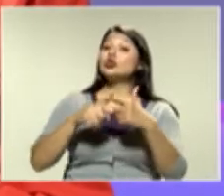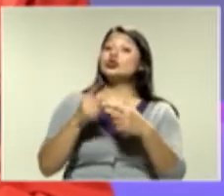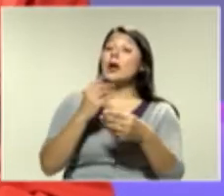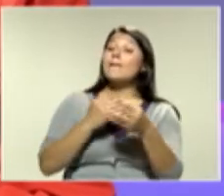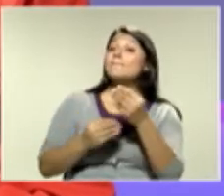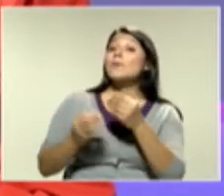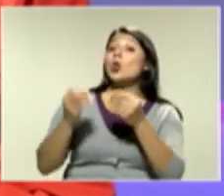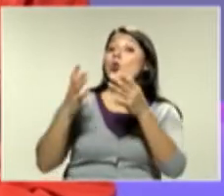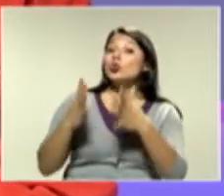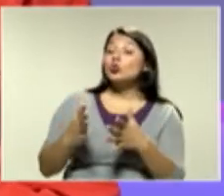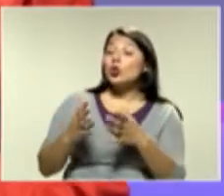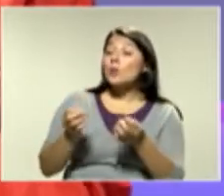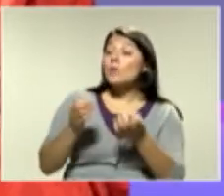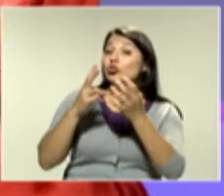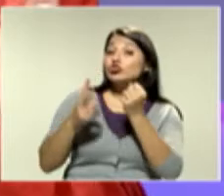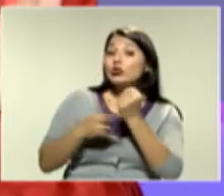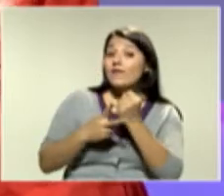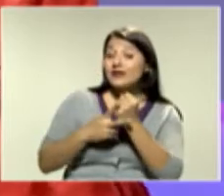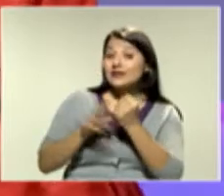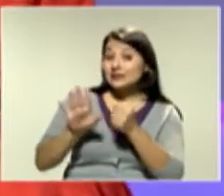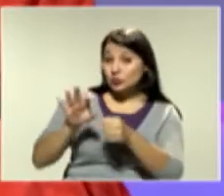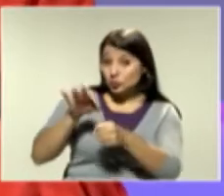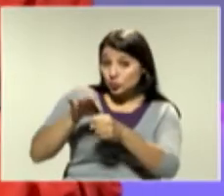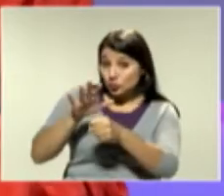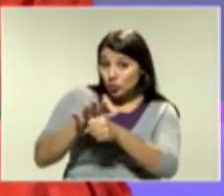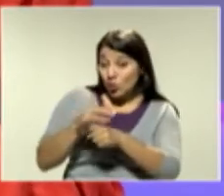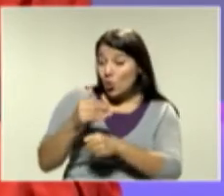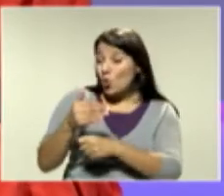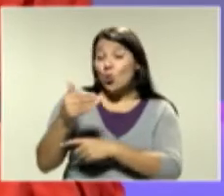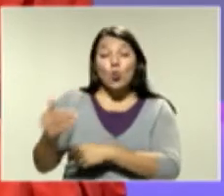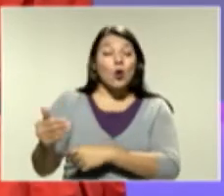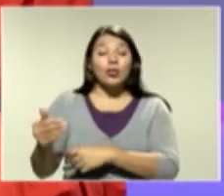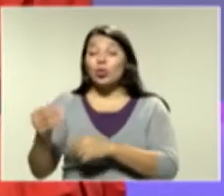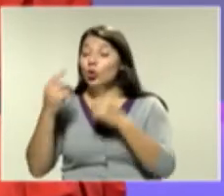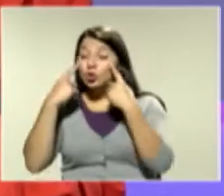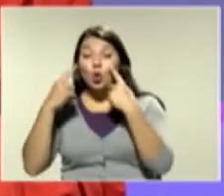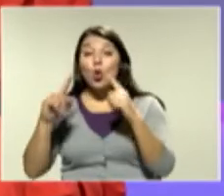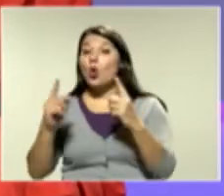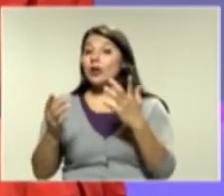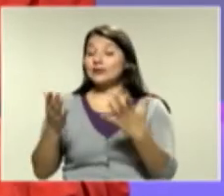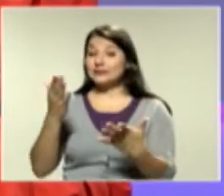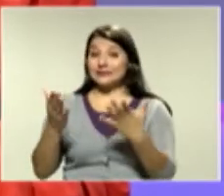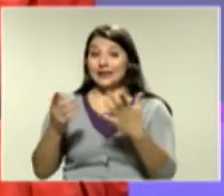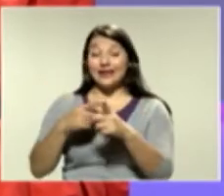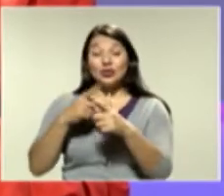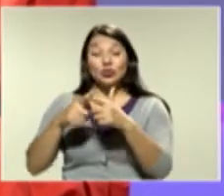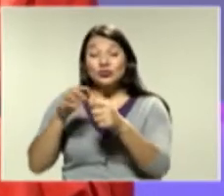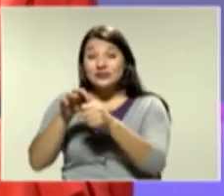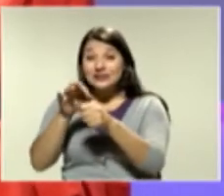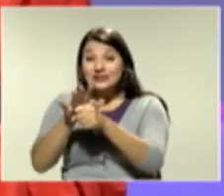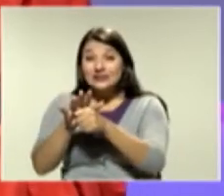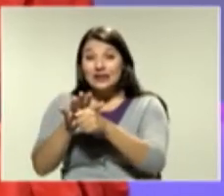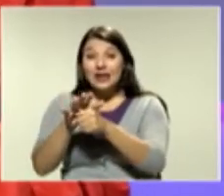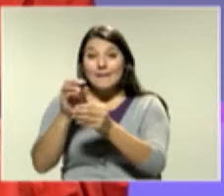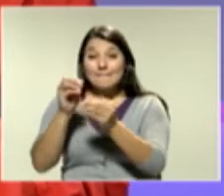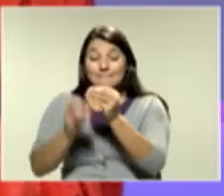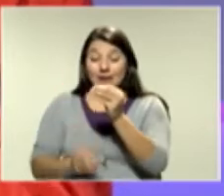veces su cosecha, cuando no ha llegado a un punto de equilibrio en su finca, sus cosechas son un poquito